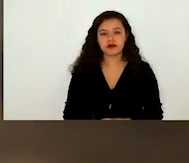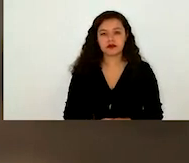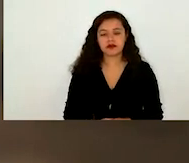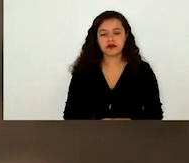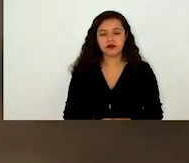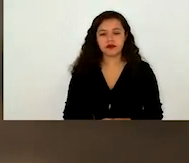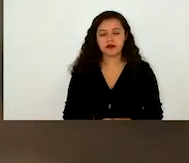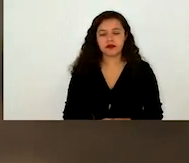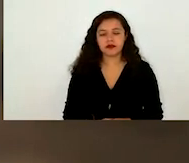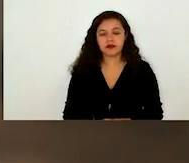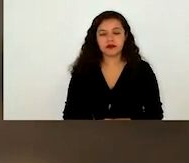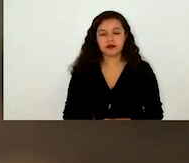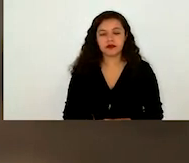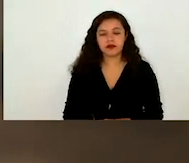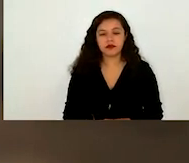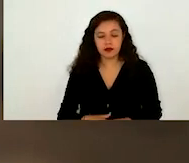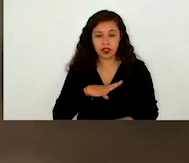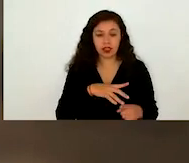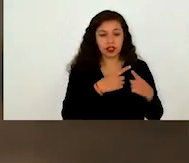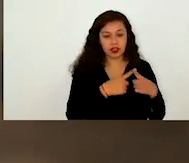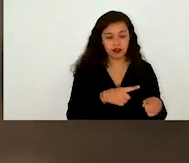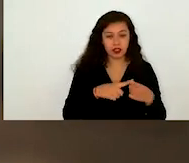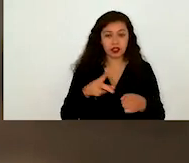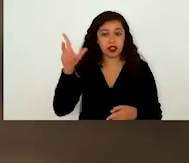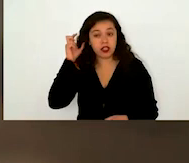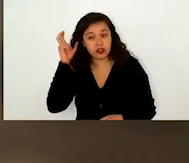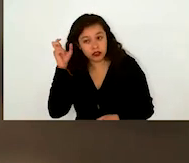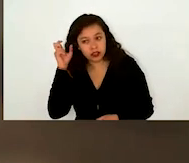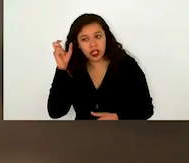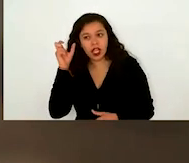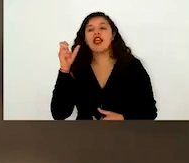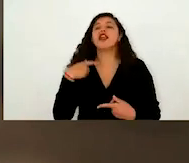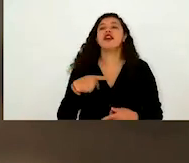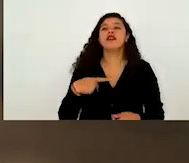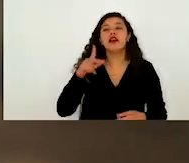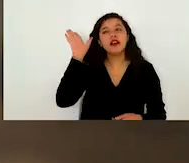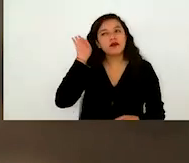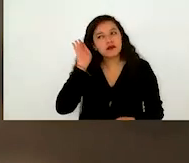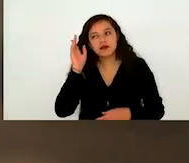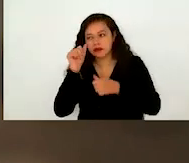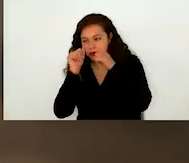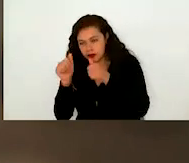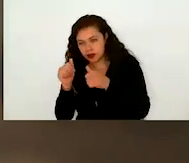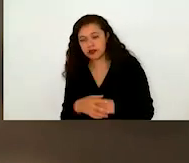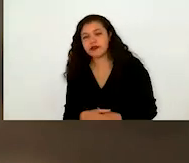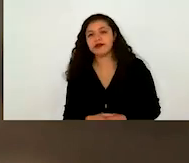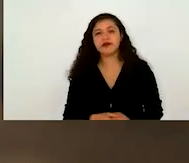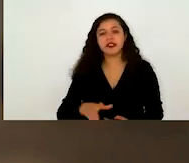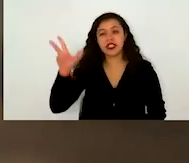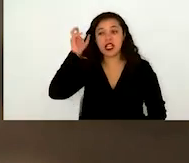hay una gran diferencia entre el escuchar y el odio el escuchar es con la